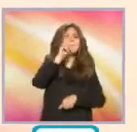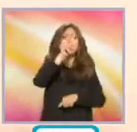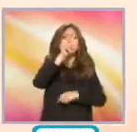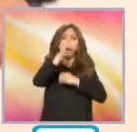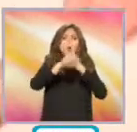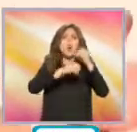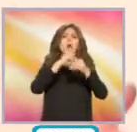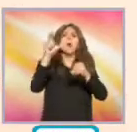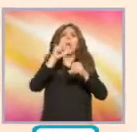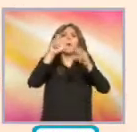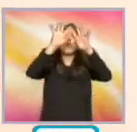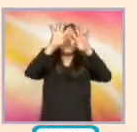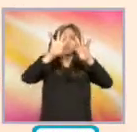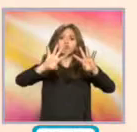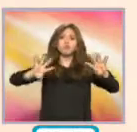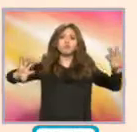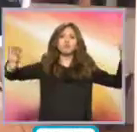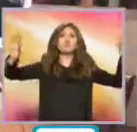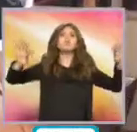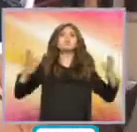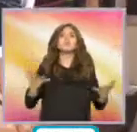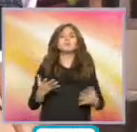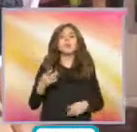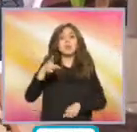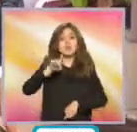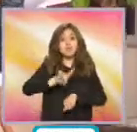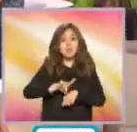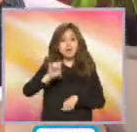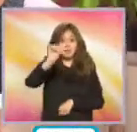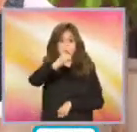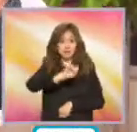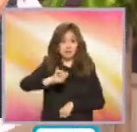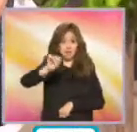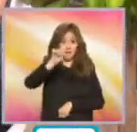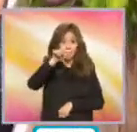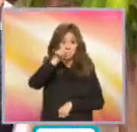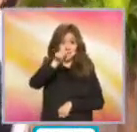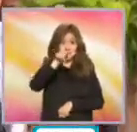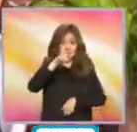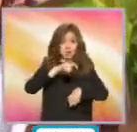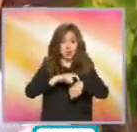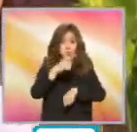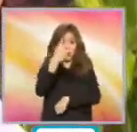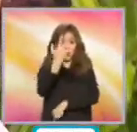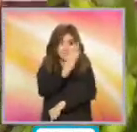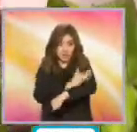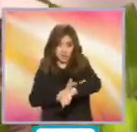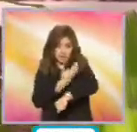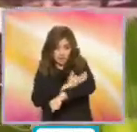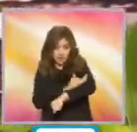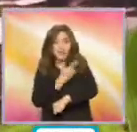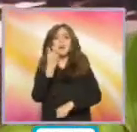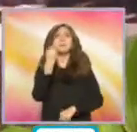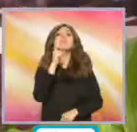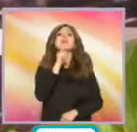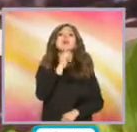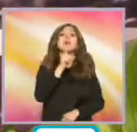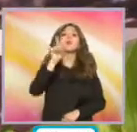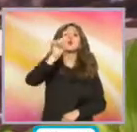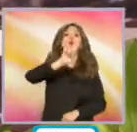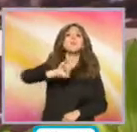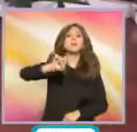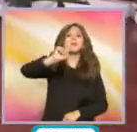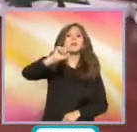el telón? El telón se abre el sábado 17 a la 1 de la tarde y tenemos funciones el domingo 24 a